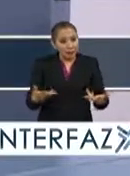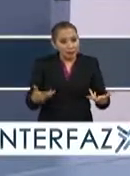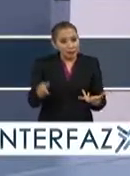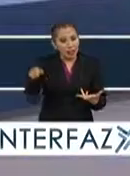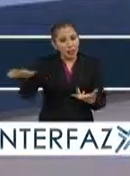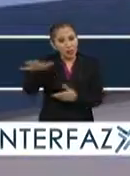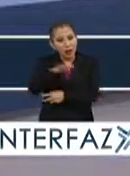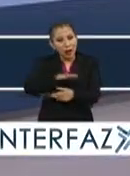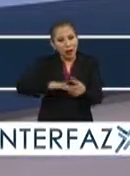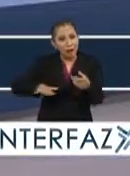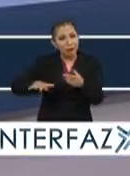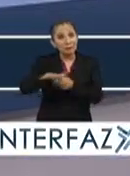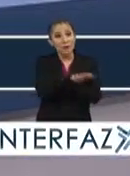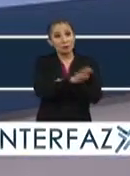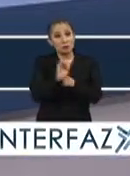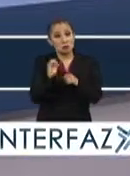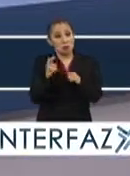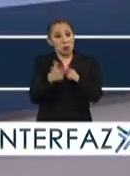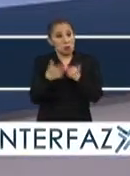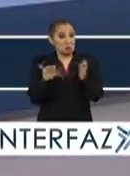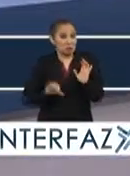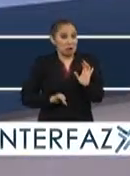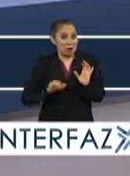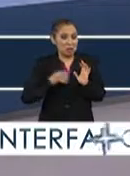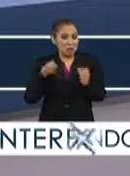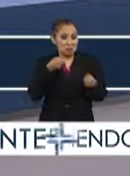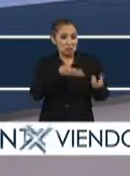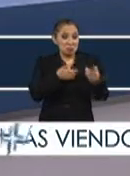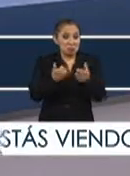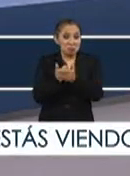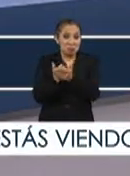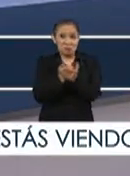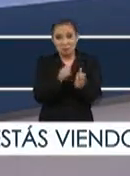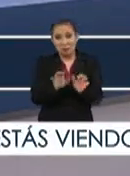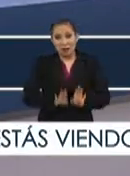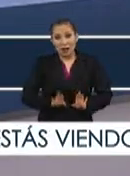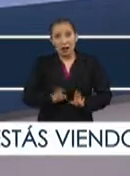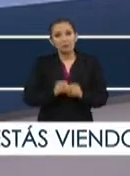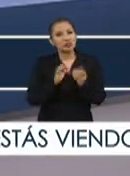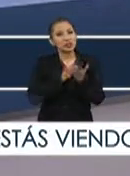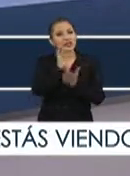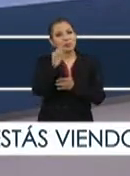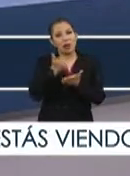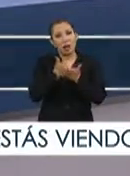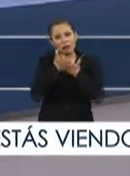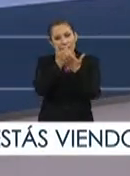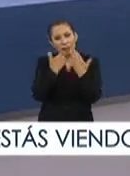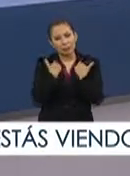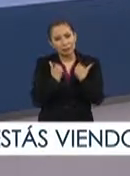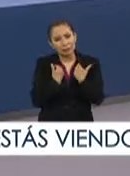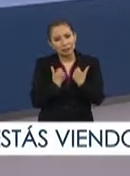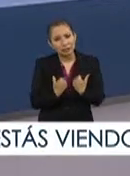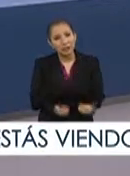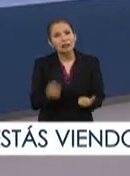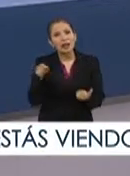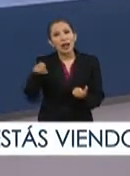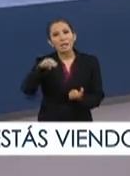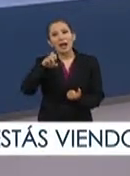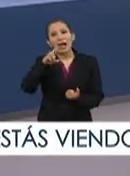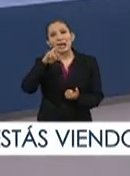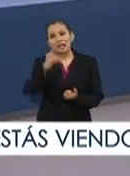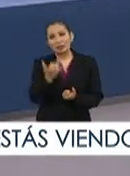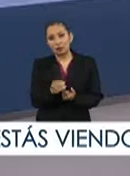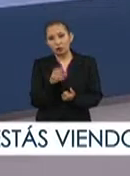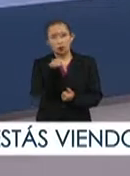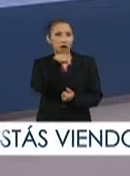de un ambiente algo interesante y compartirlo. Pues Javier, muchísimas gracias por ayudarnos a entender a Marilló,